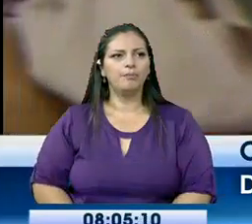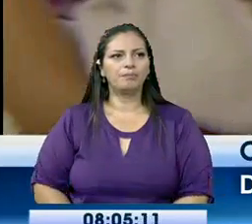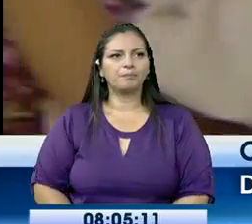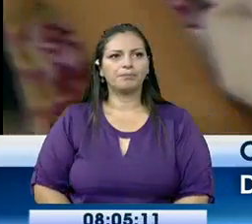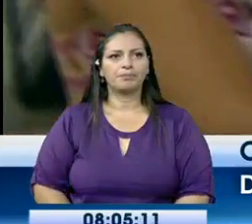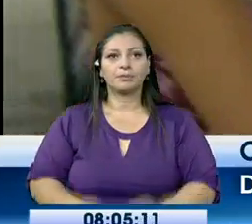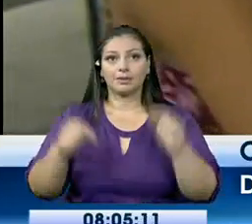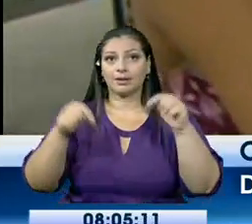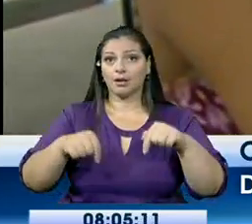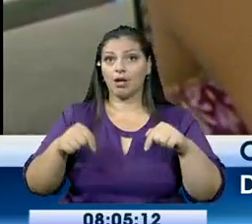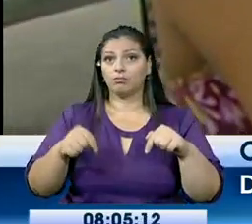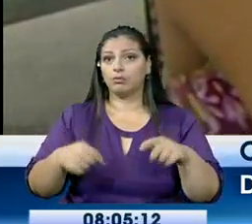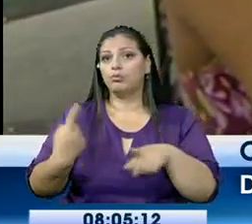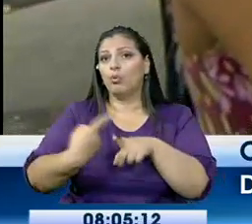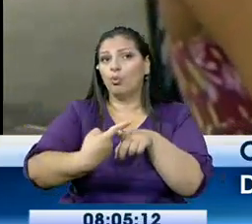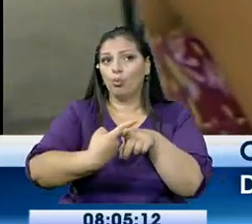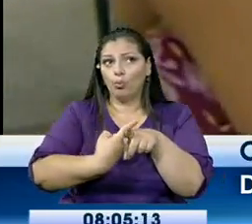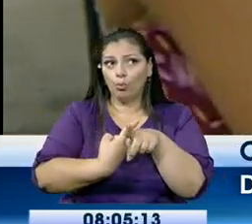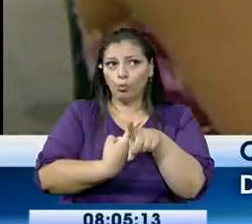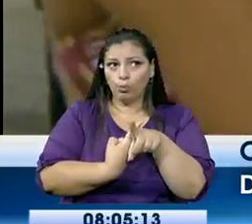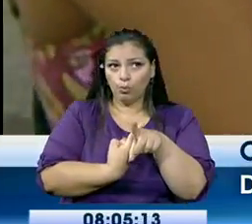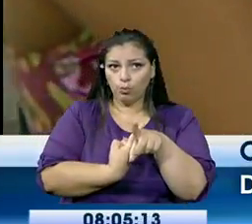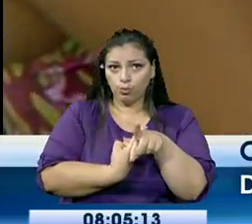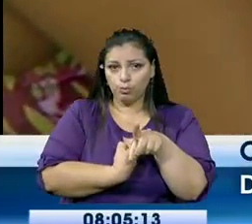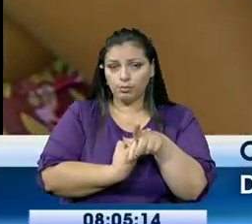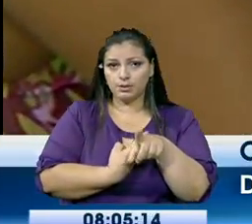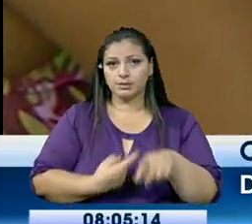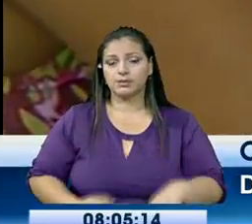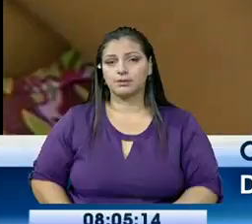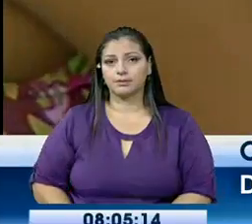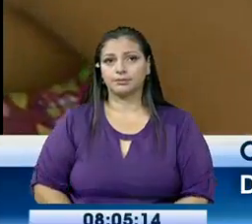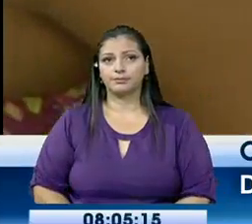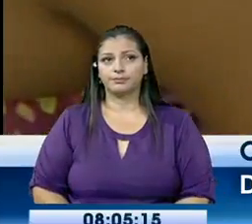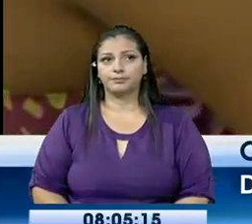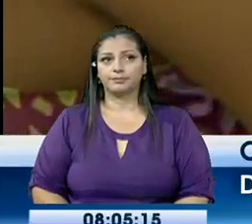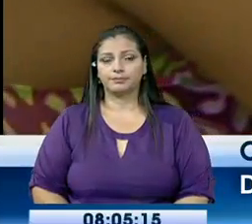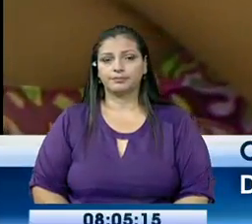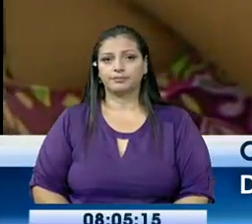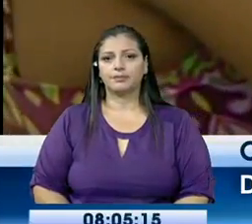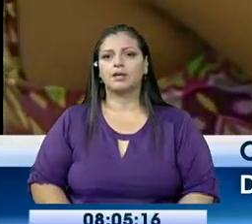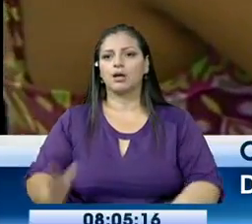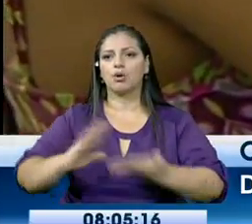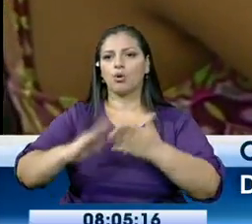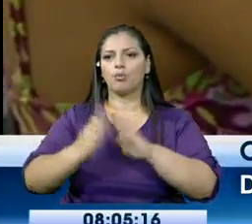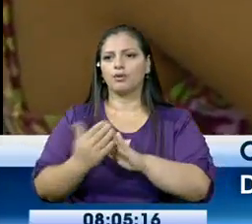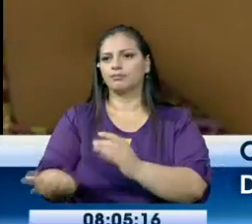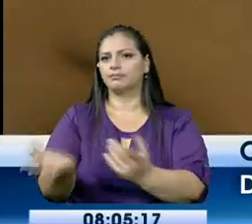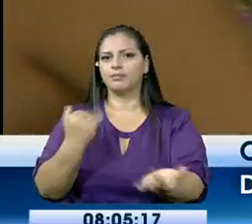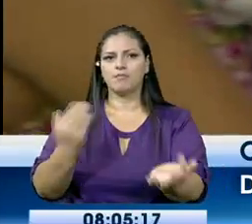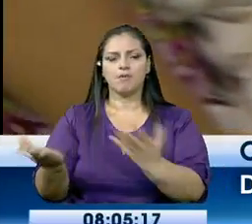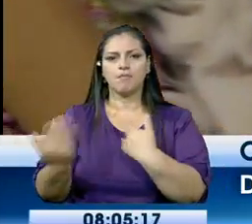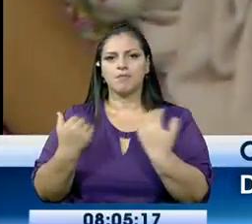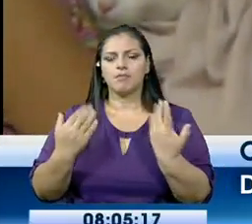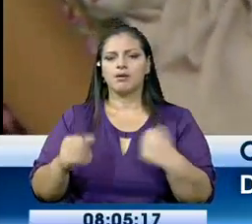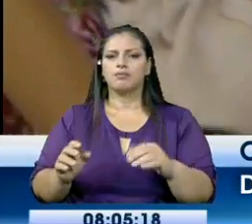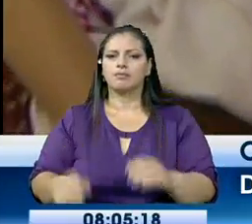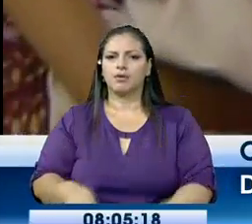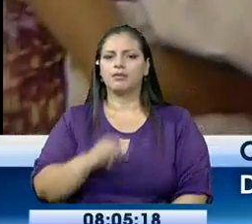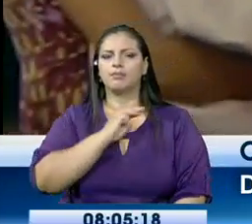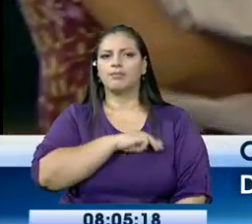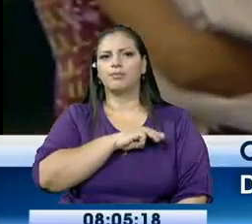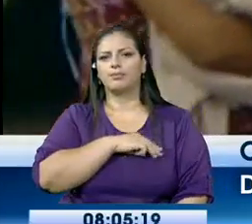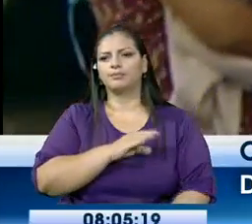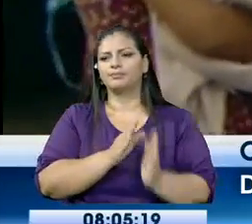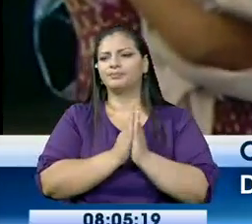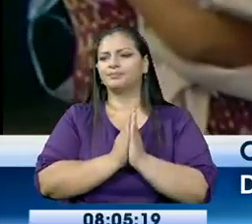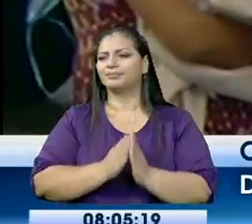ya se van. Pero nosotros queremos como comunidad, y yo digo porque con documentos tengo, para que la comunidad también, el municipio considere ese, porque también hay los